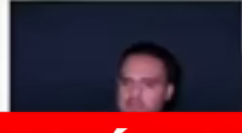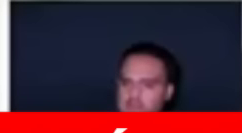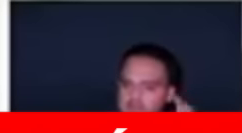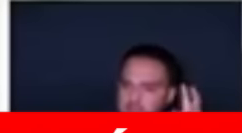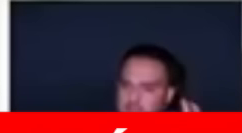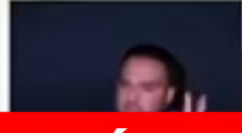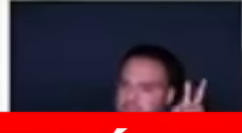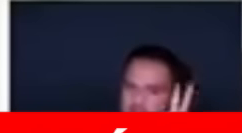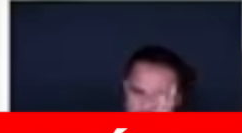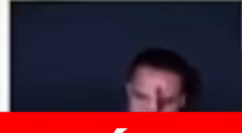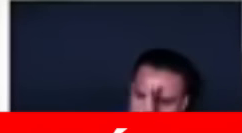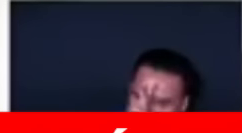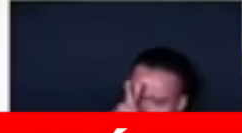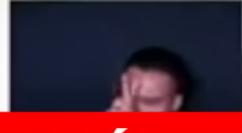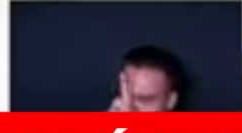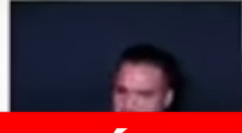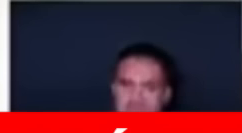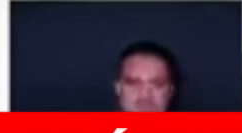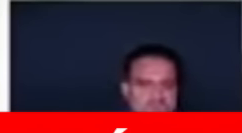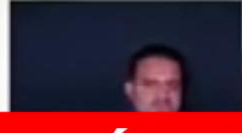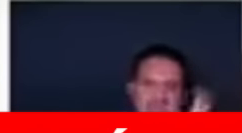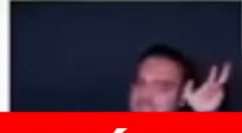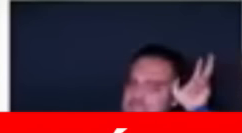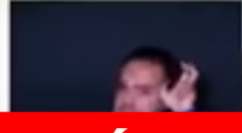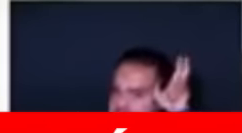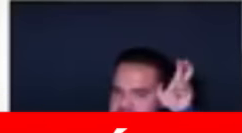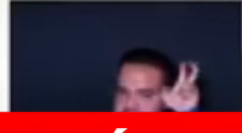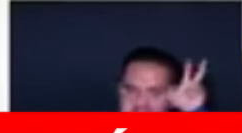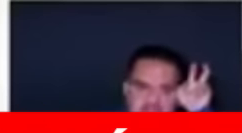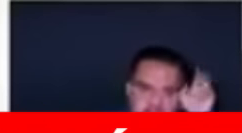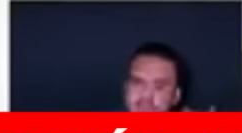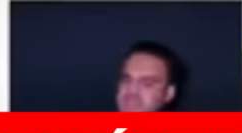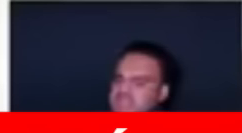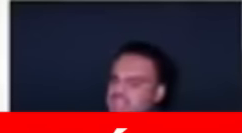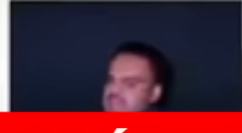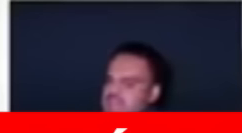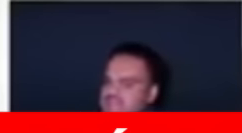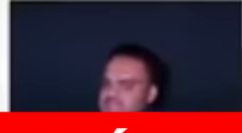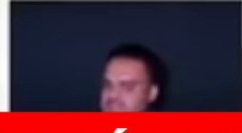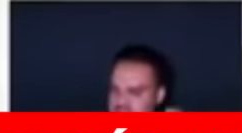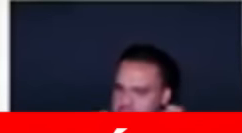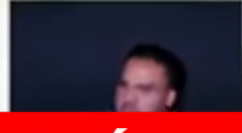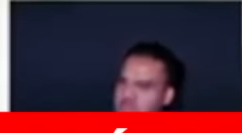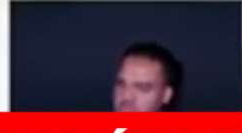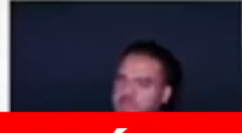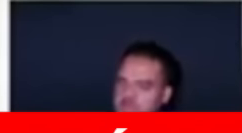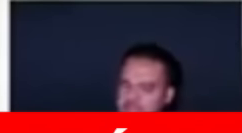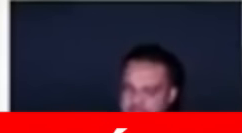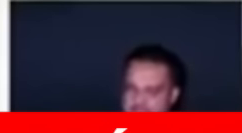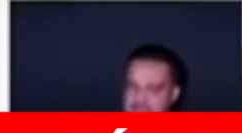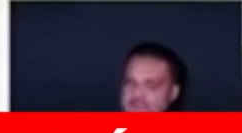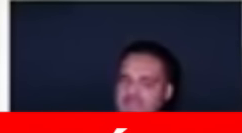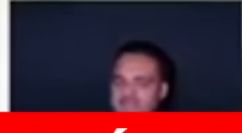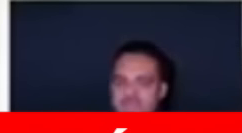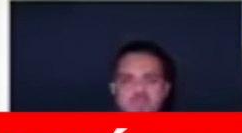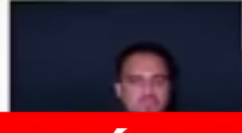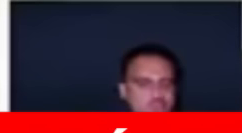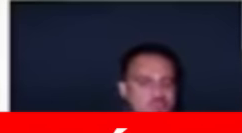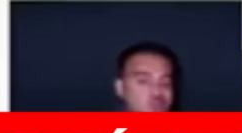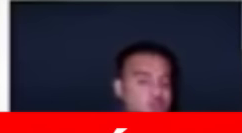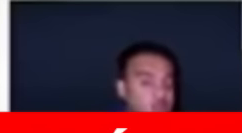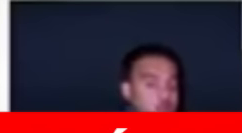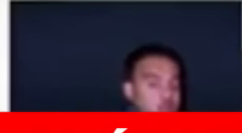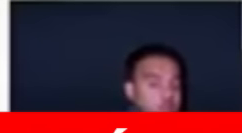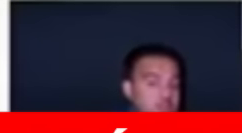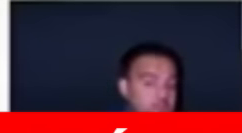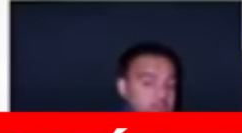intereses políticos. Sé lo que significa estar ahí y que muchos te den la espalda por miedo o